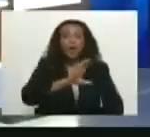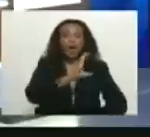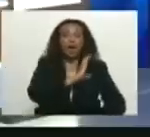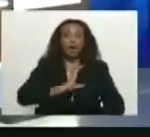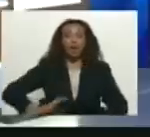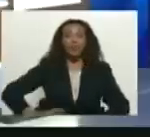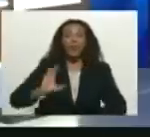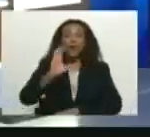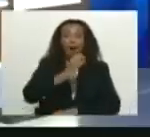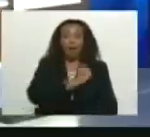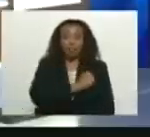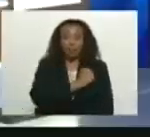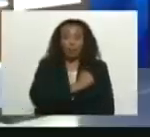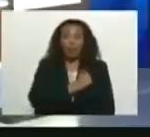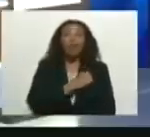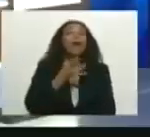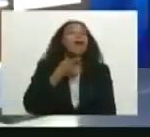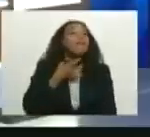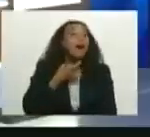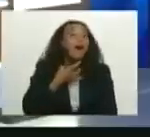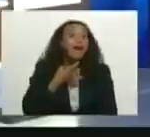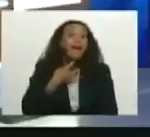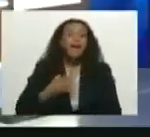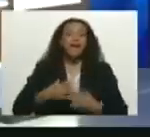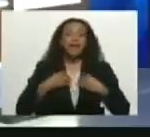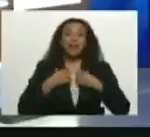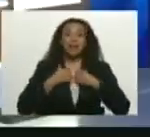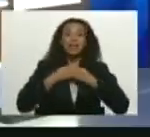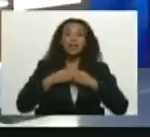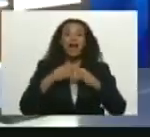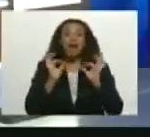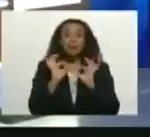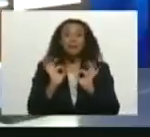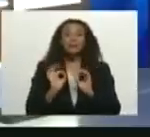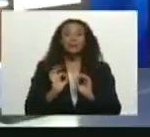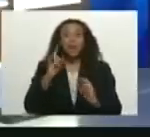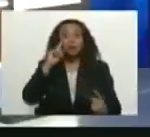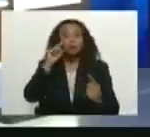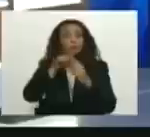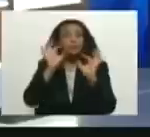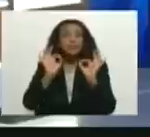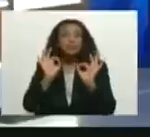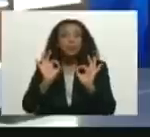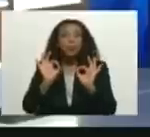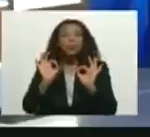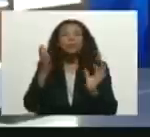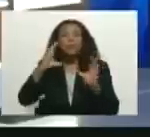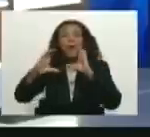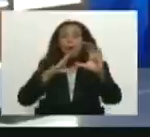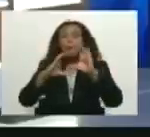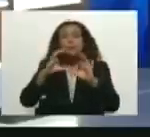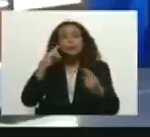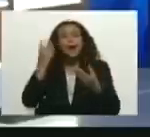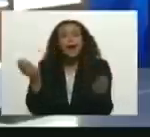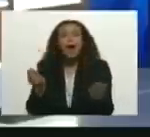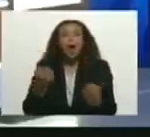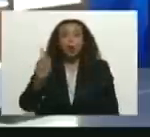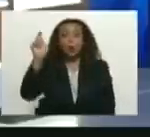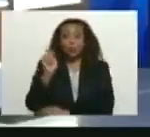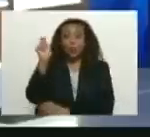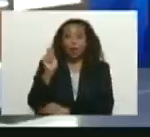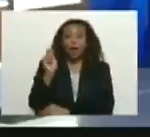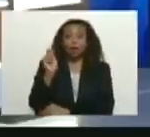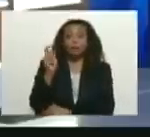católicas, a las iglesias evangélicas, en un espíritu ecuménico. También después conversamos con el diputado